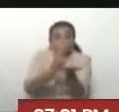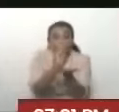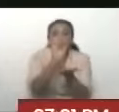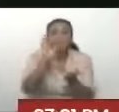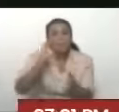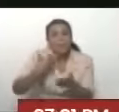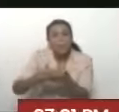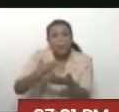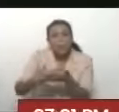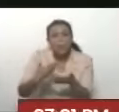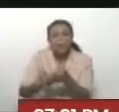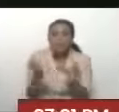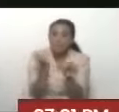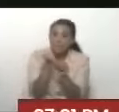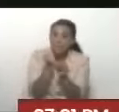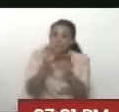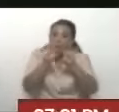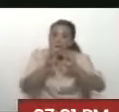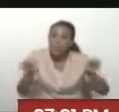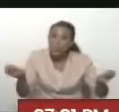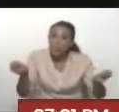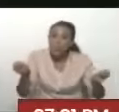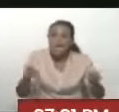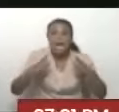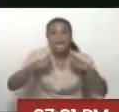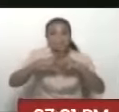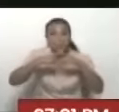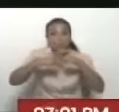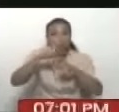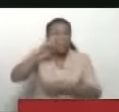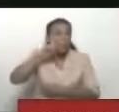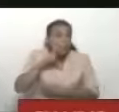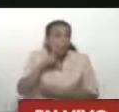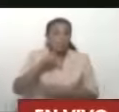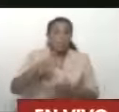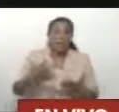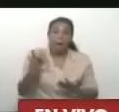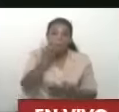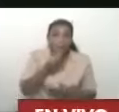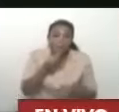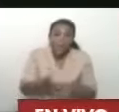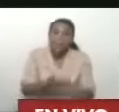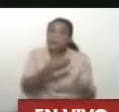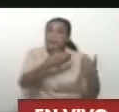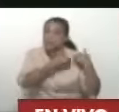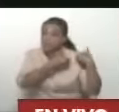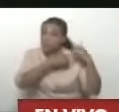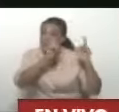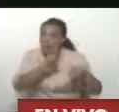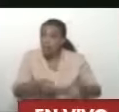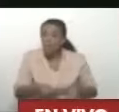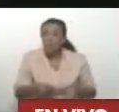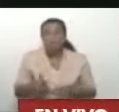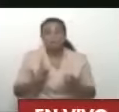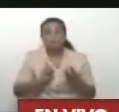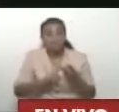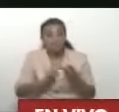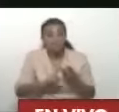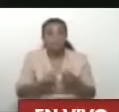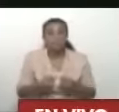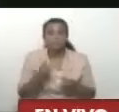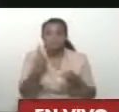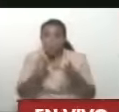presidente, lo que es trabajar para la educación sexual y reproductiva de la juventud venezolana. Y como lo acaba usted de nombrar,